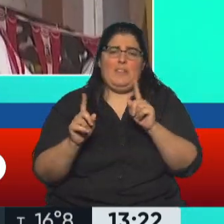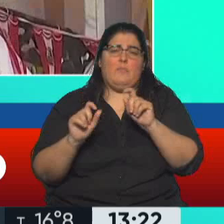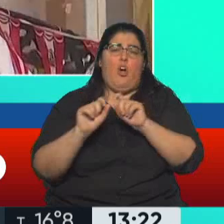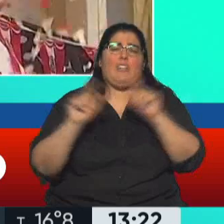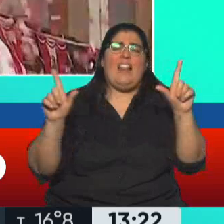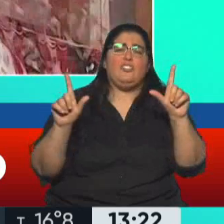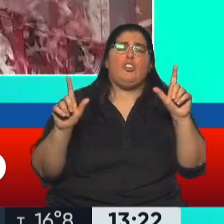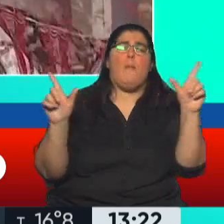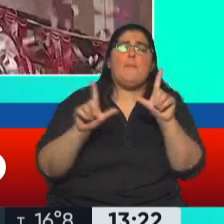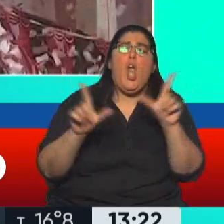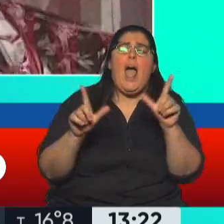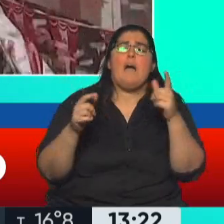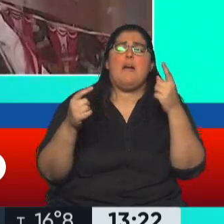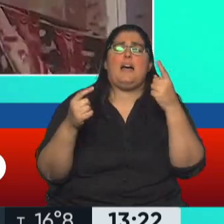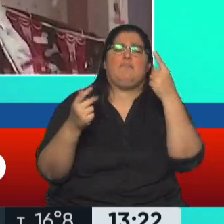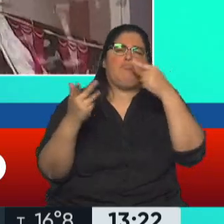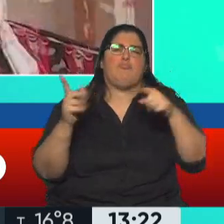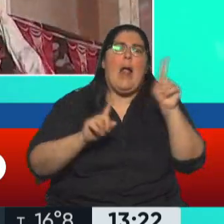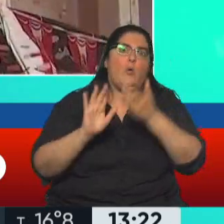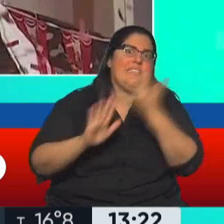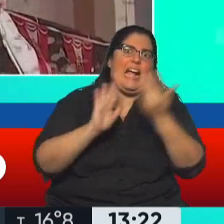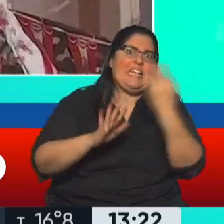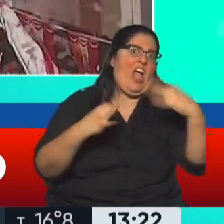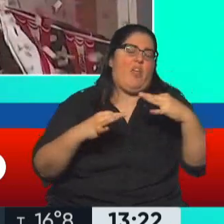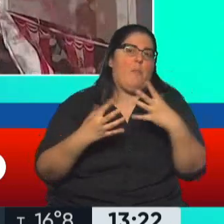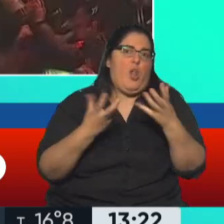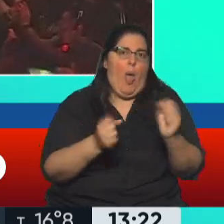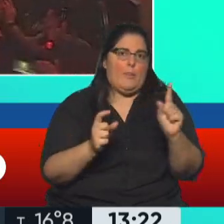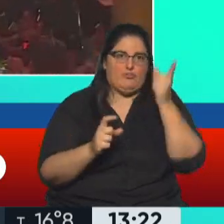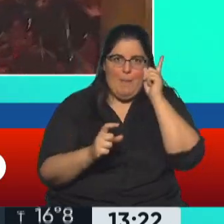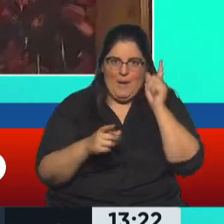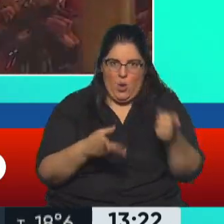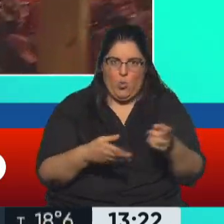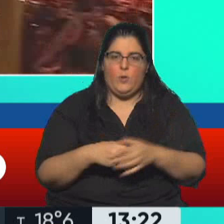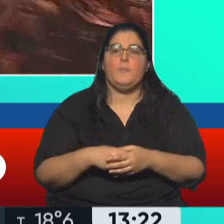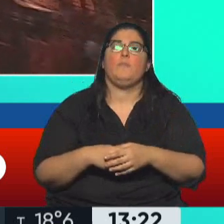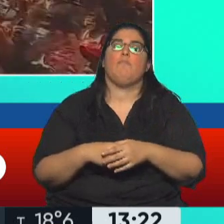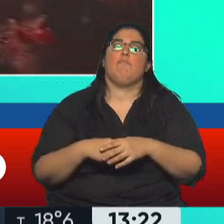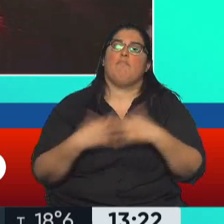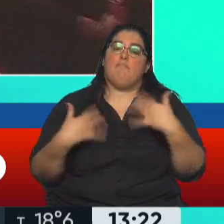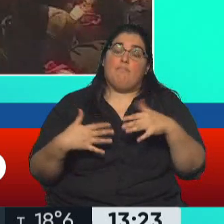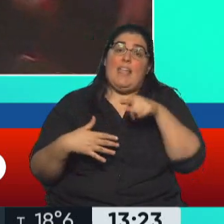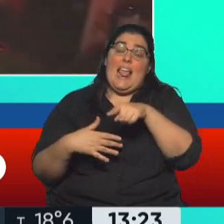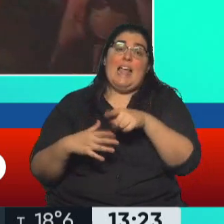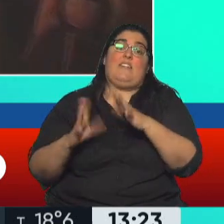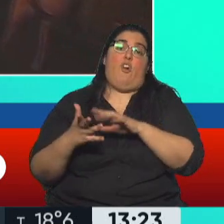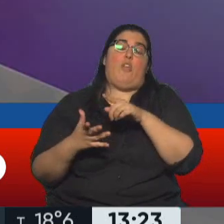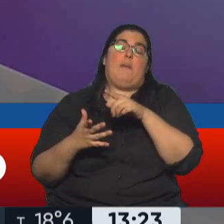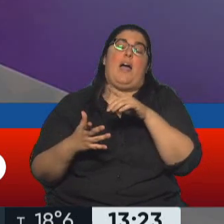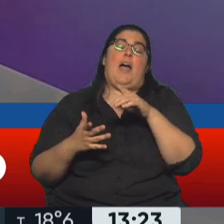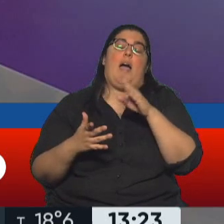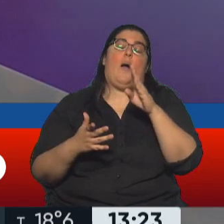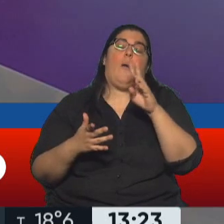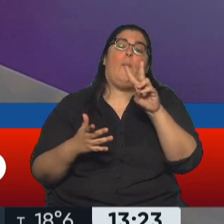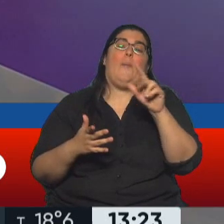de comunicación que deberían sacarse de la pantalla porque no contribuyen al país. Eso es lo que es Vladimir Cerrón. Pero ahora Vladimir